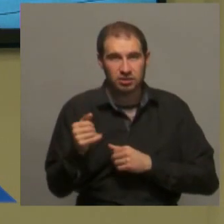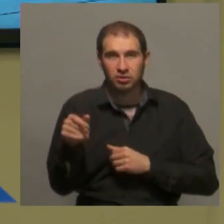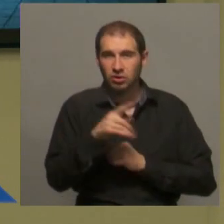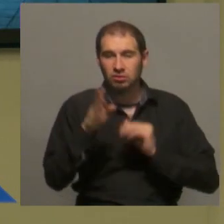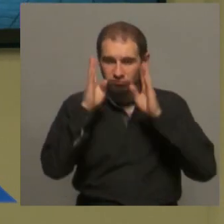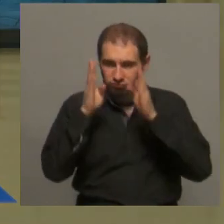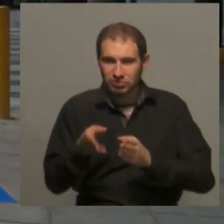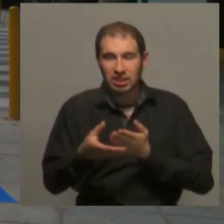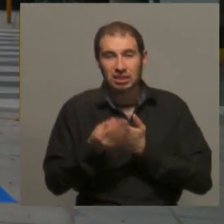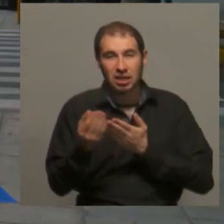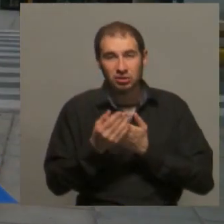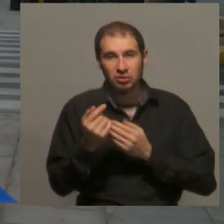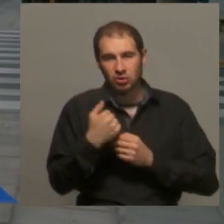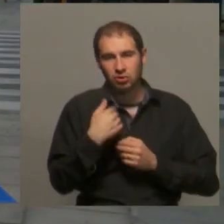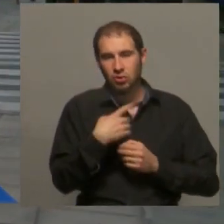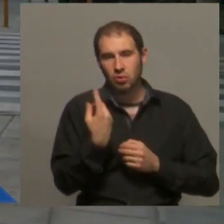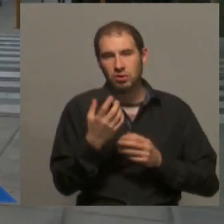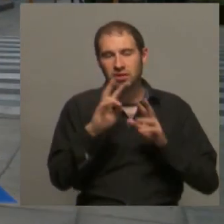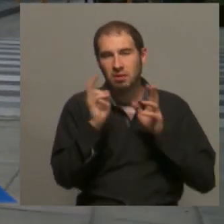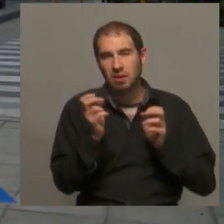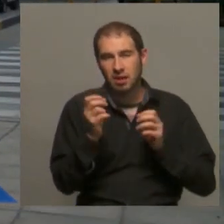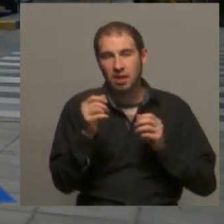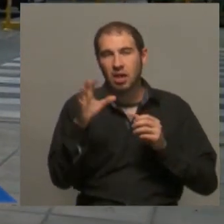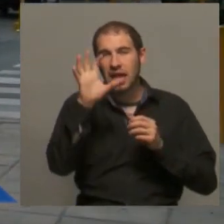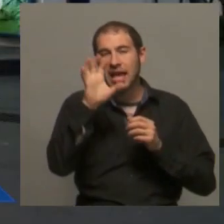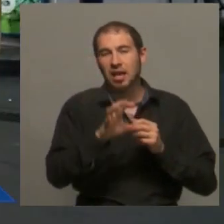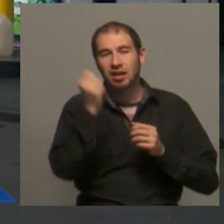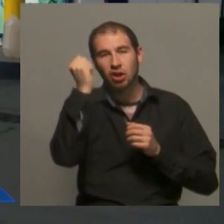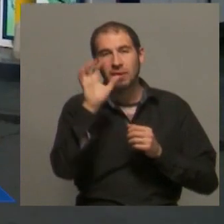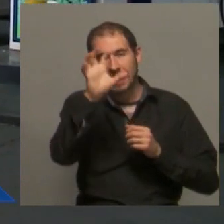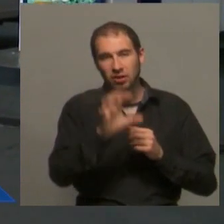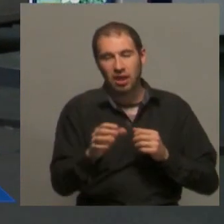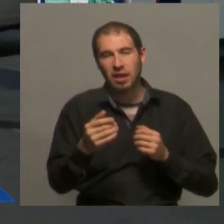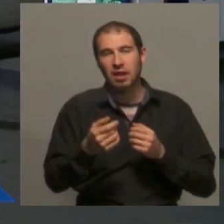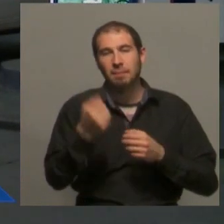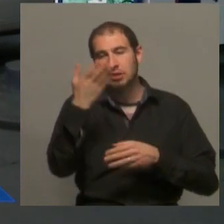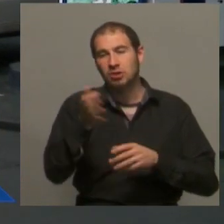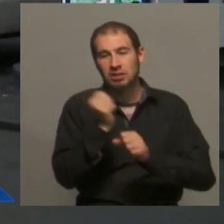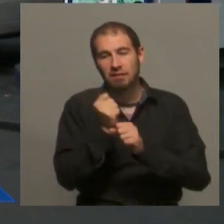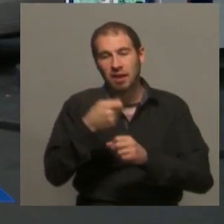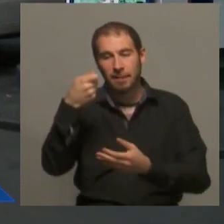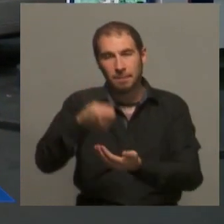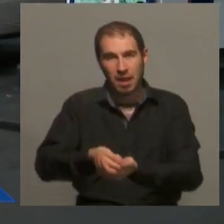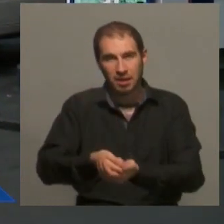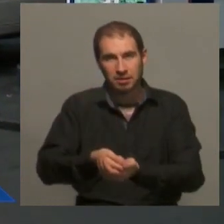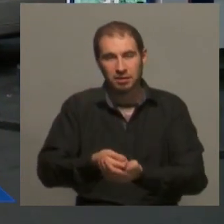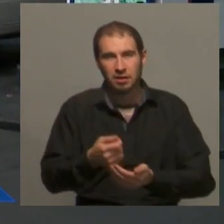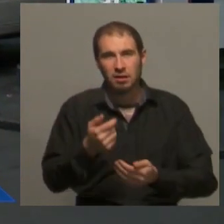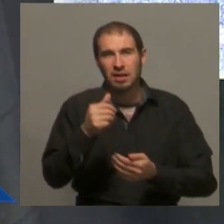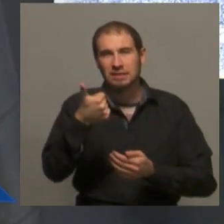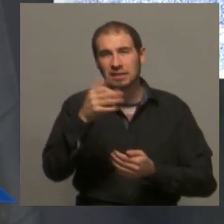tenemos un costo, me refiero a economías regionales, tenemos un costo de mano de obra de más